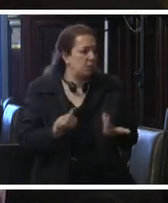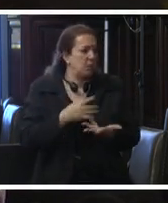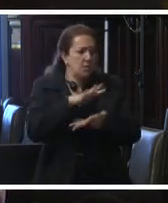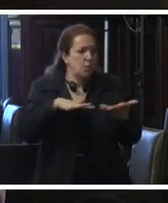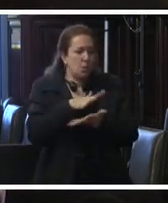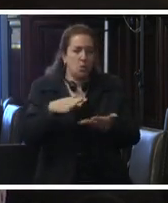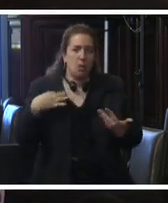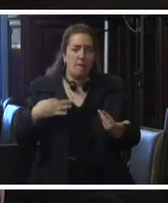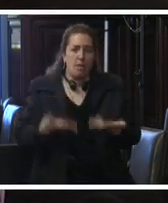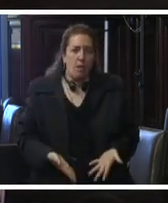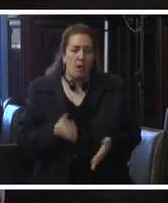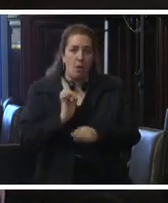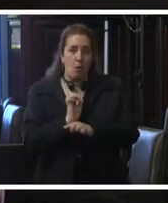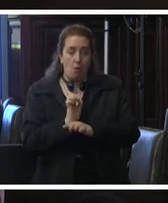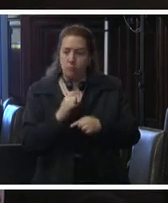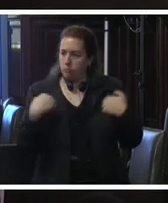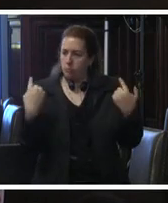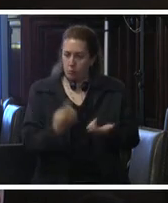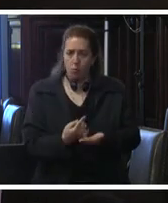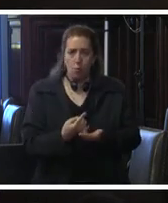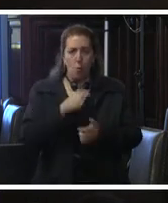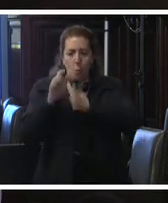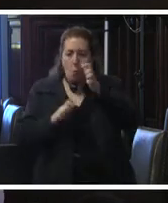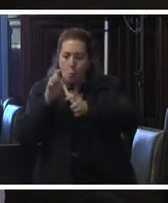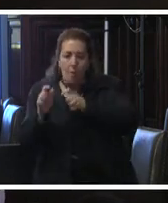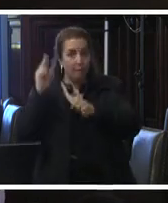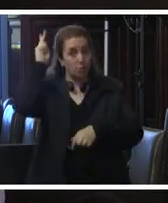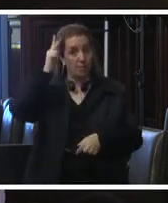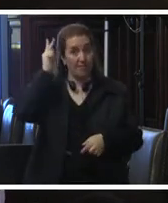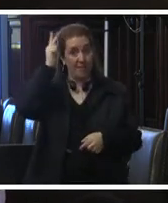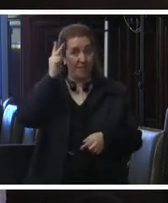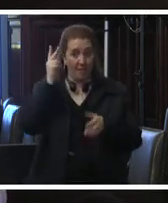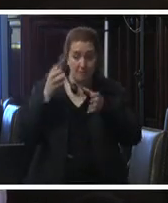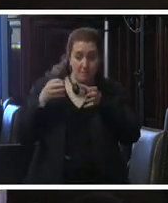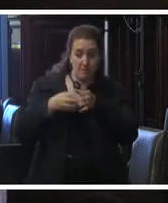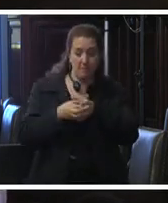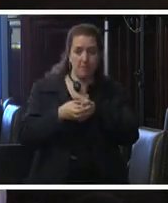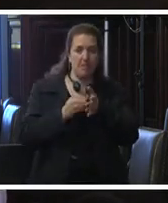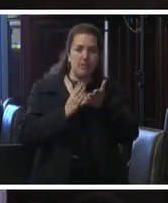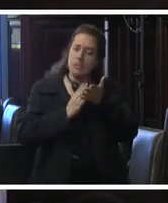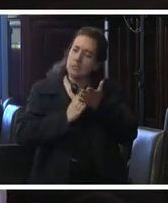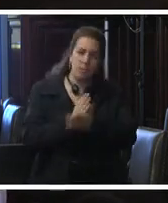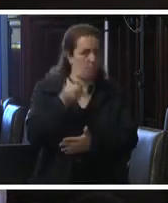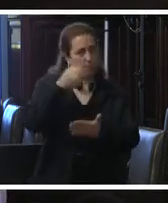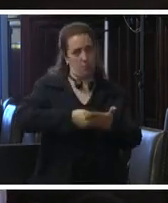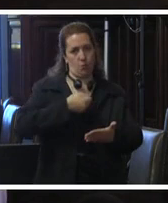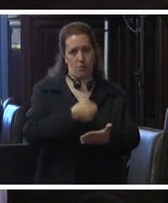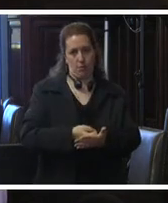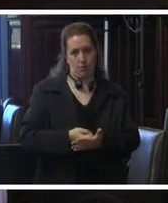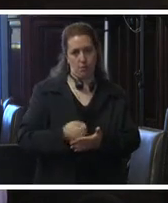Ecuador. Nosotros como pueblos indígenas siempre estaremos en pie de lucha como